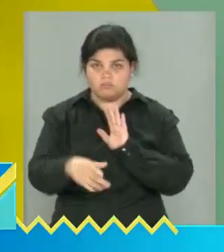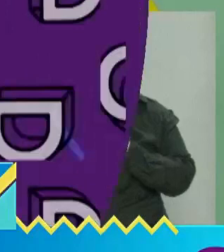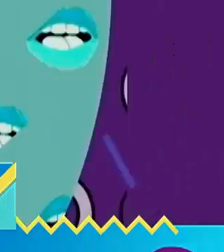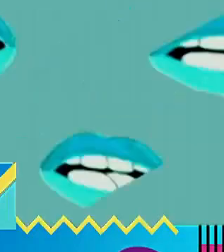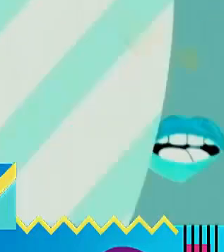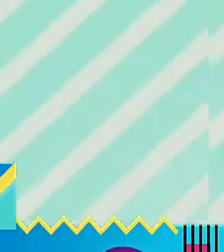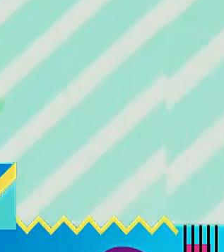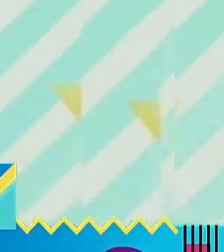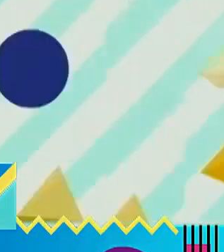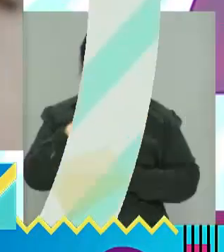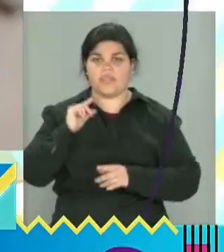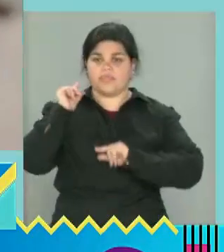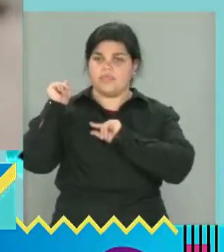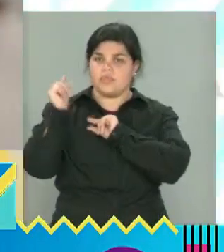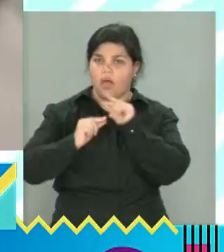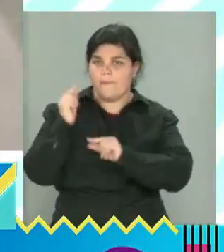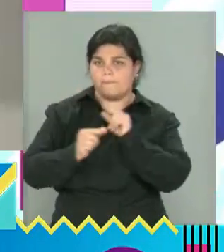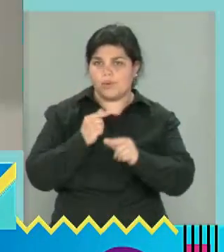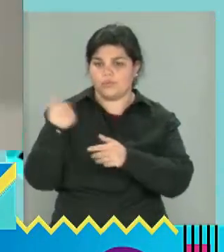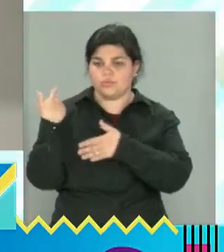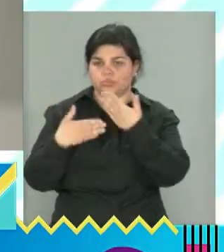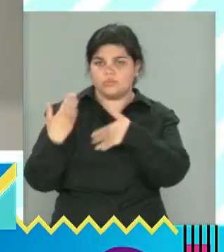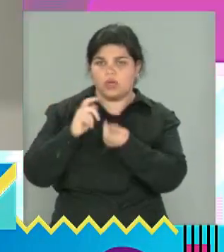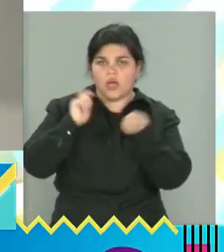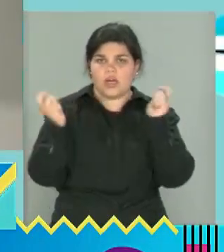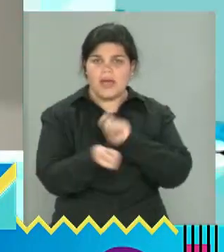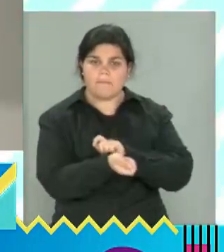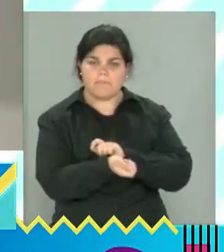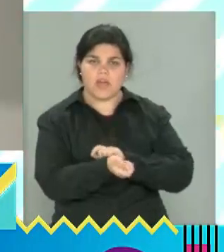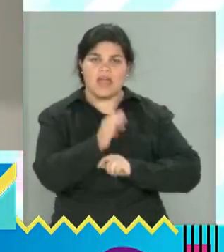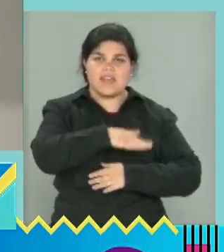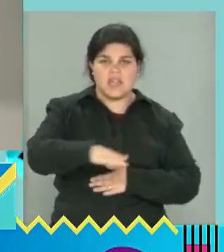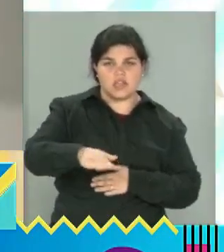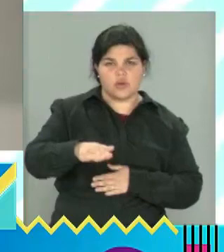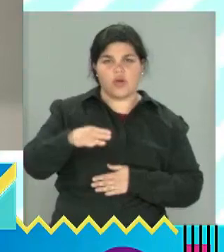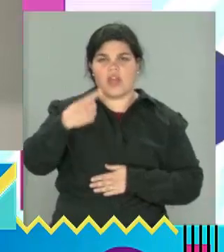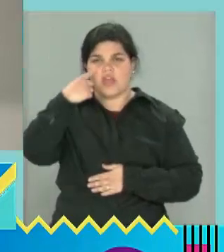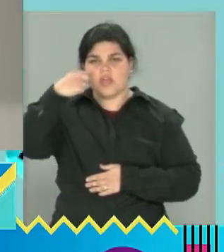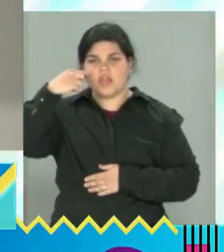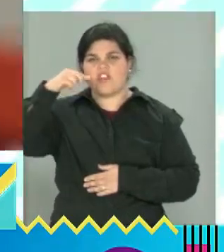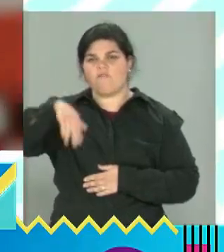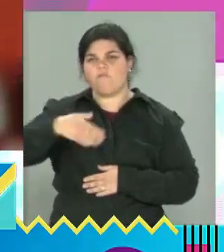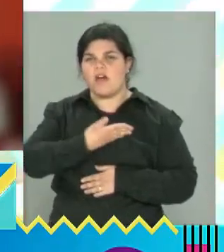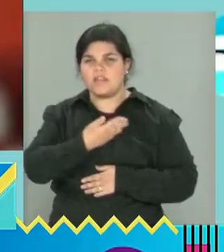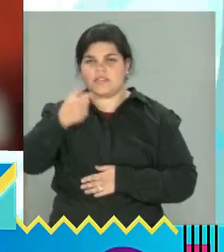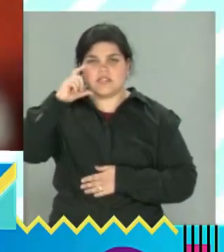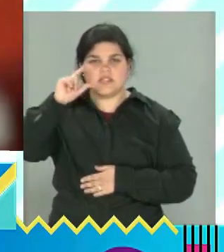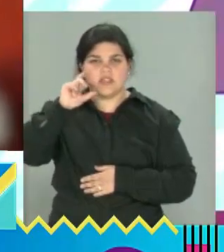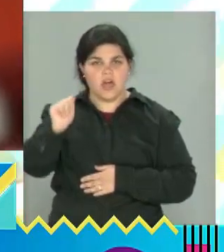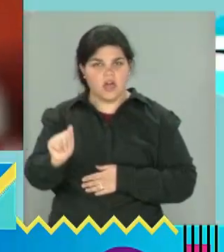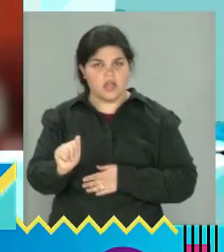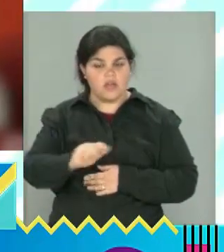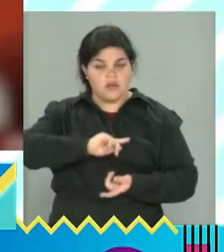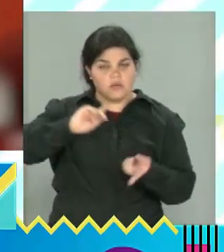un poco venían a cambiar el paradigma de la niñez y de la infancia, cambiando la situación irregular del niño, a